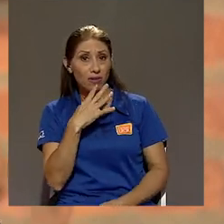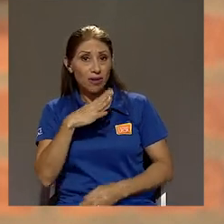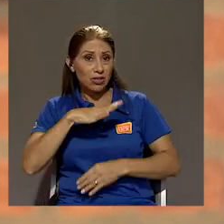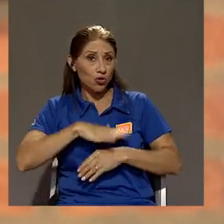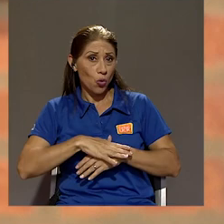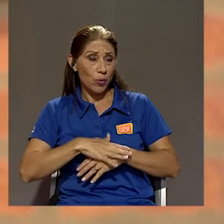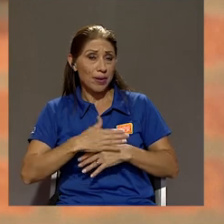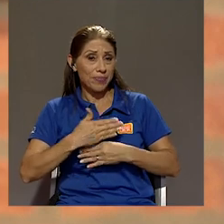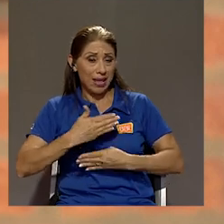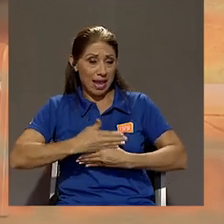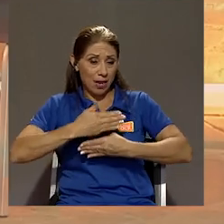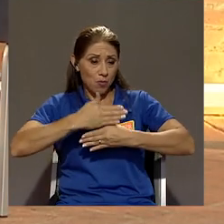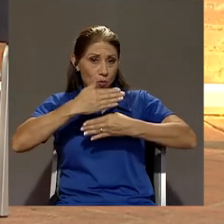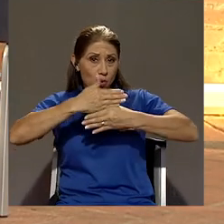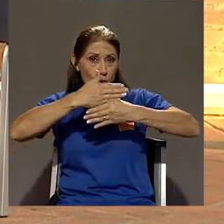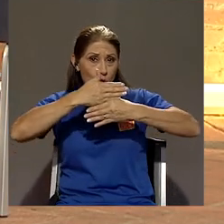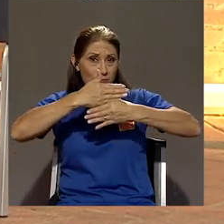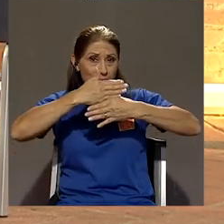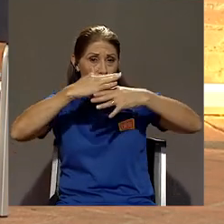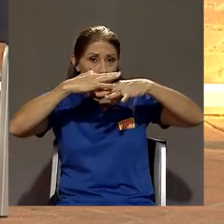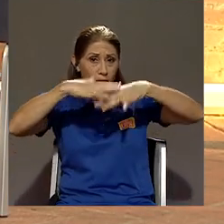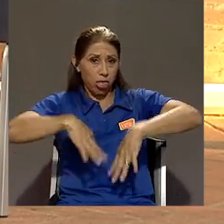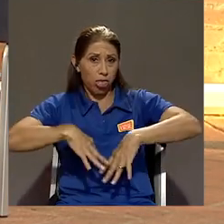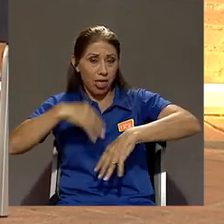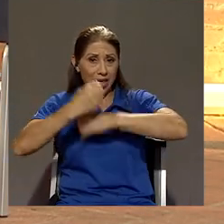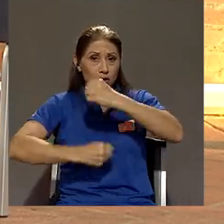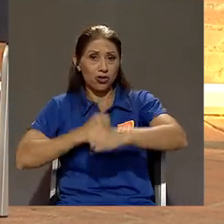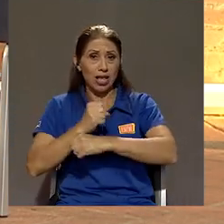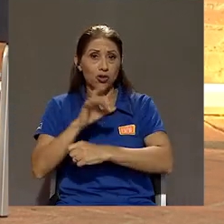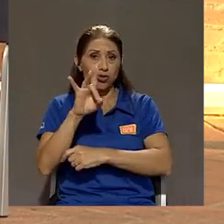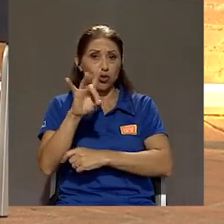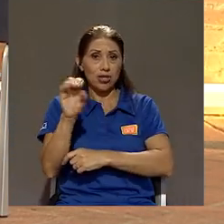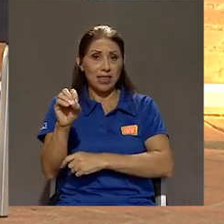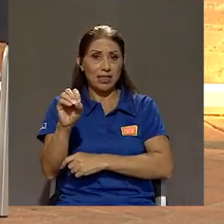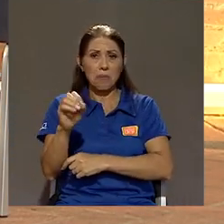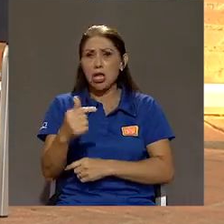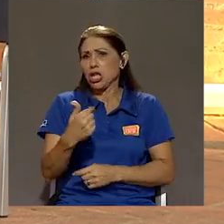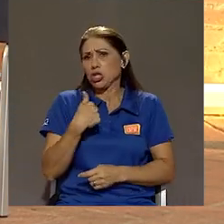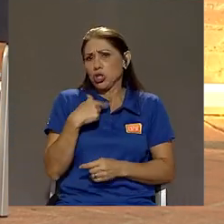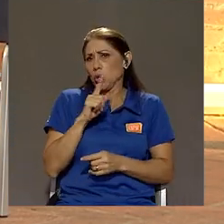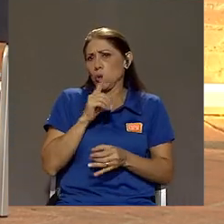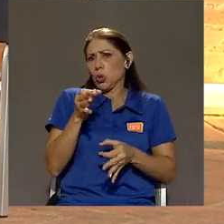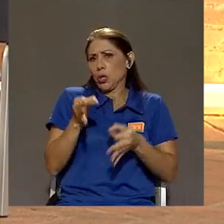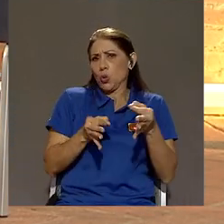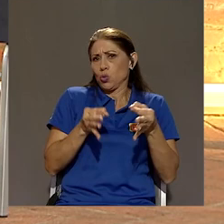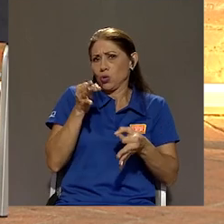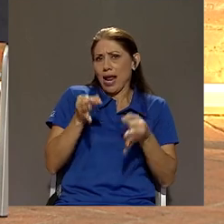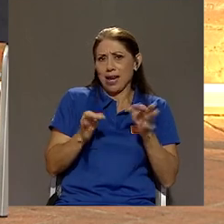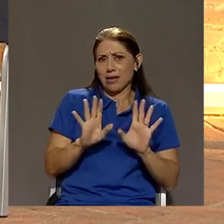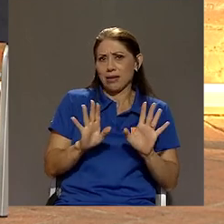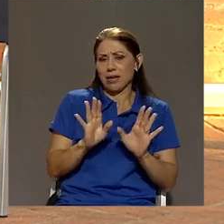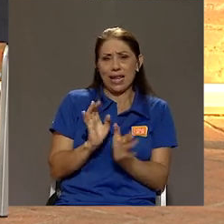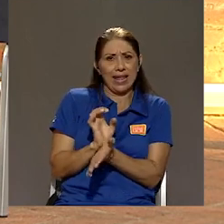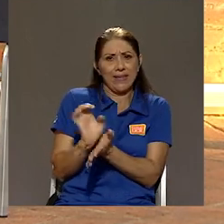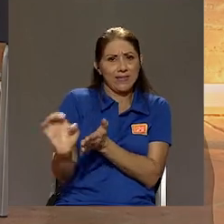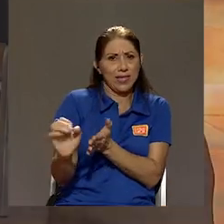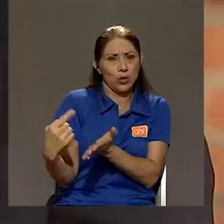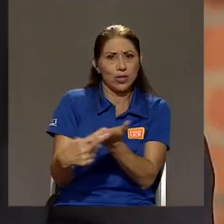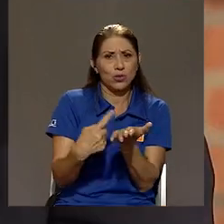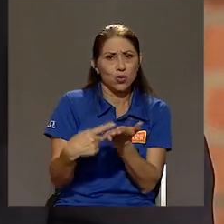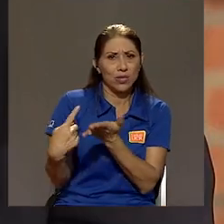de la caída del muro en los años 80, paradójicamente, sin juzgar y sin entrar en discutir lo que se hizo del otro